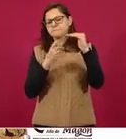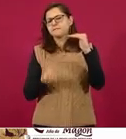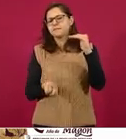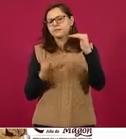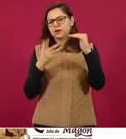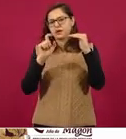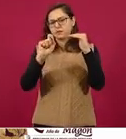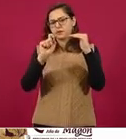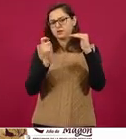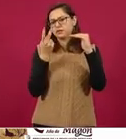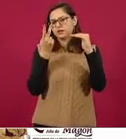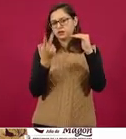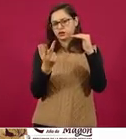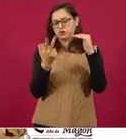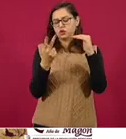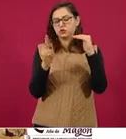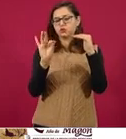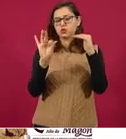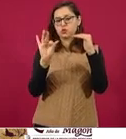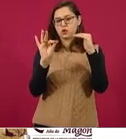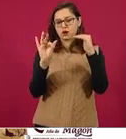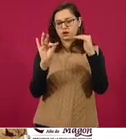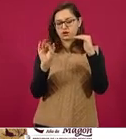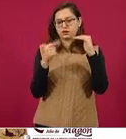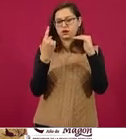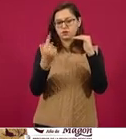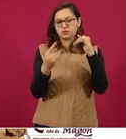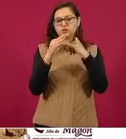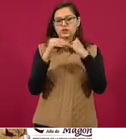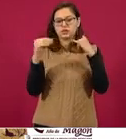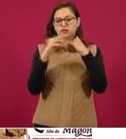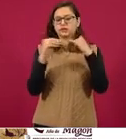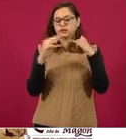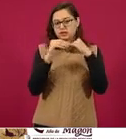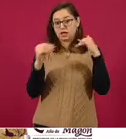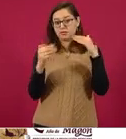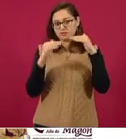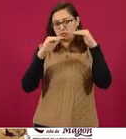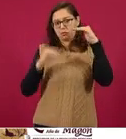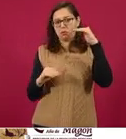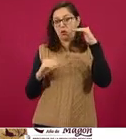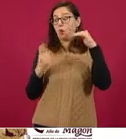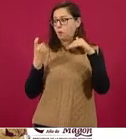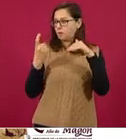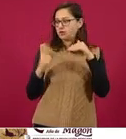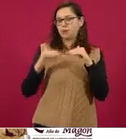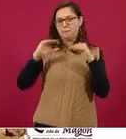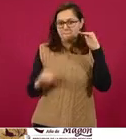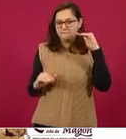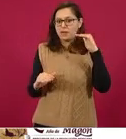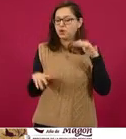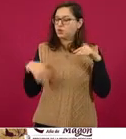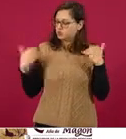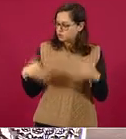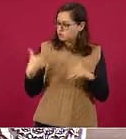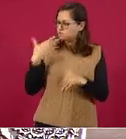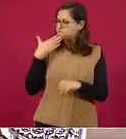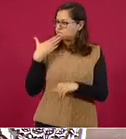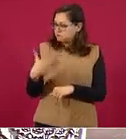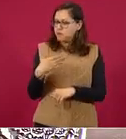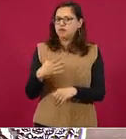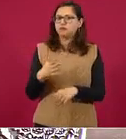máximo es de 22 pesos con 41 centavos, casi un peso de diferencia en favor